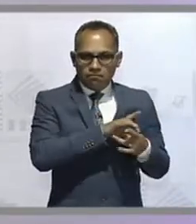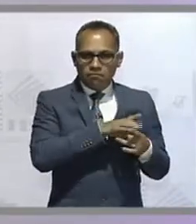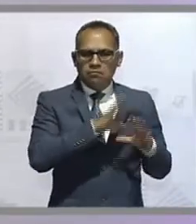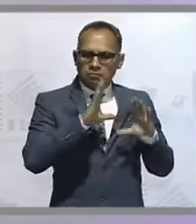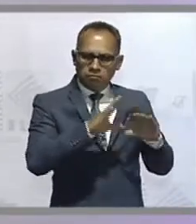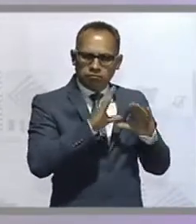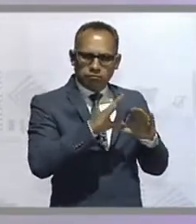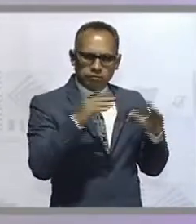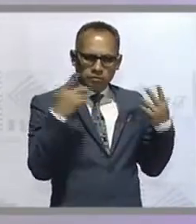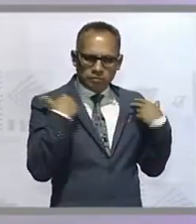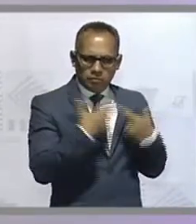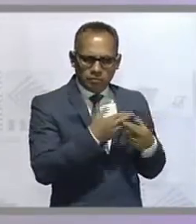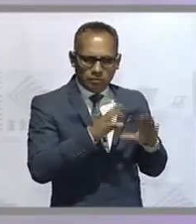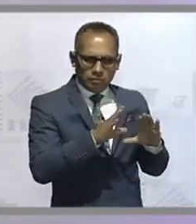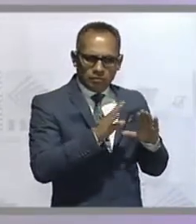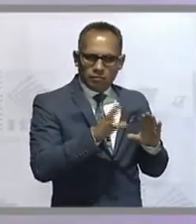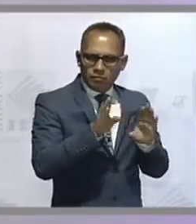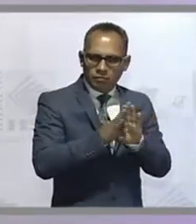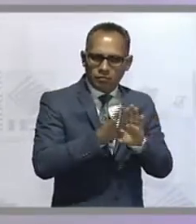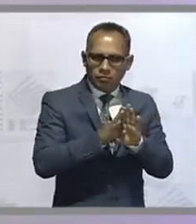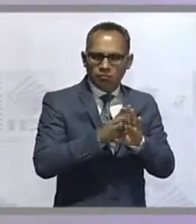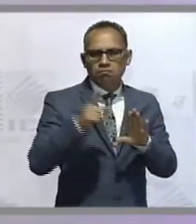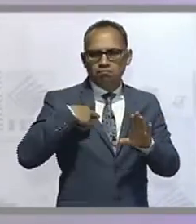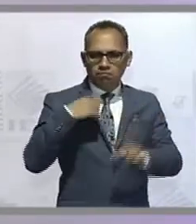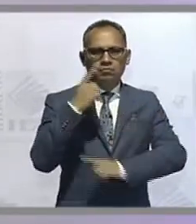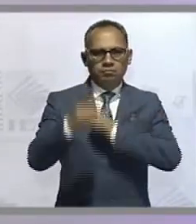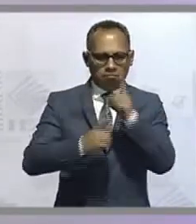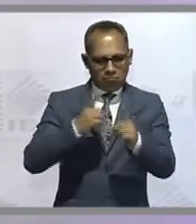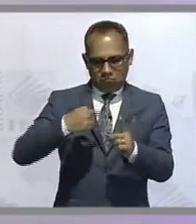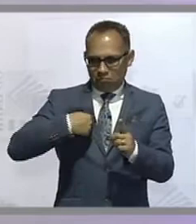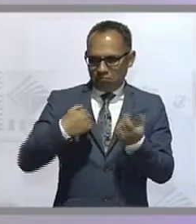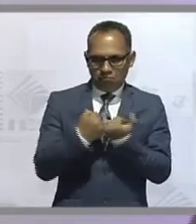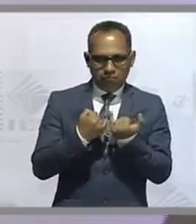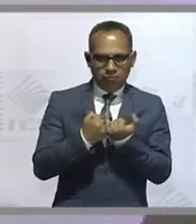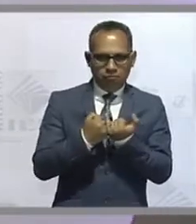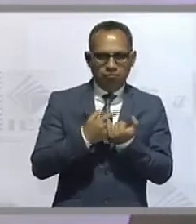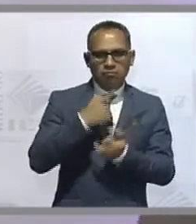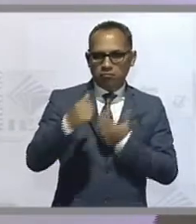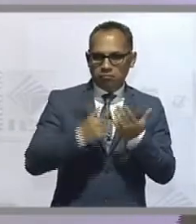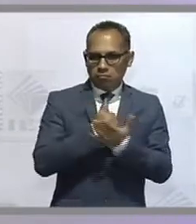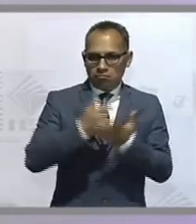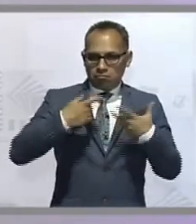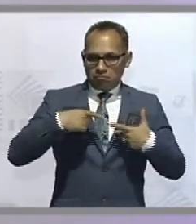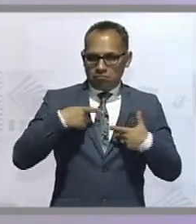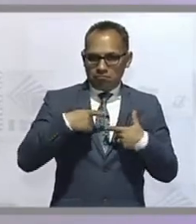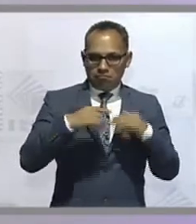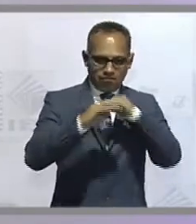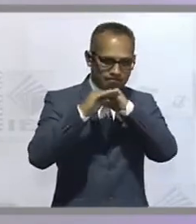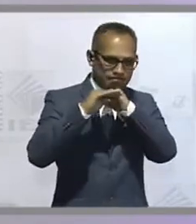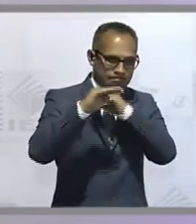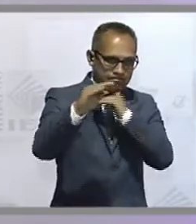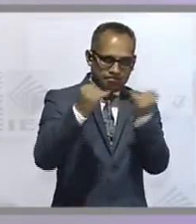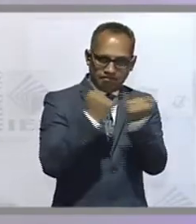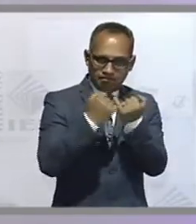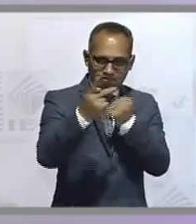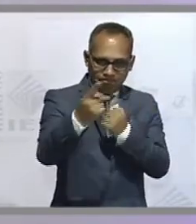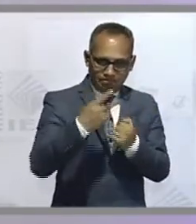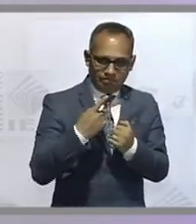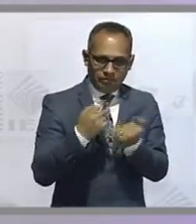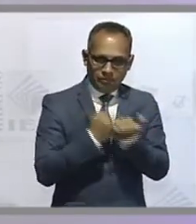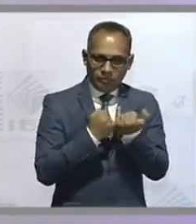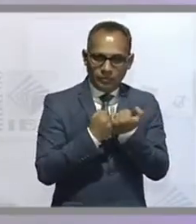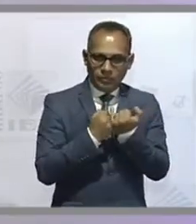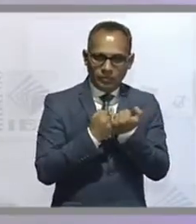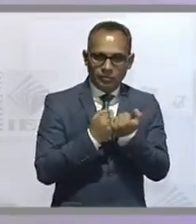y superior deportista y ciudadano igual que ustedes para poder mirar nuestro futuro hay que